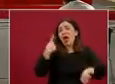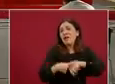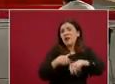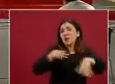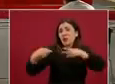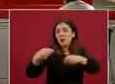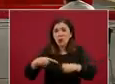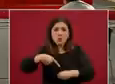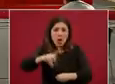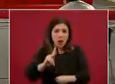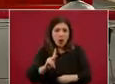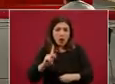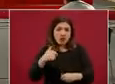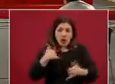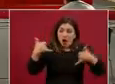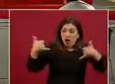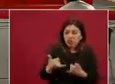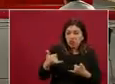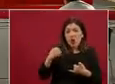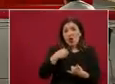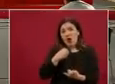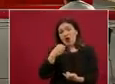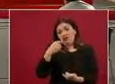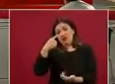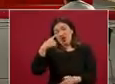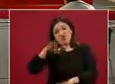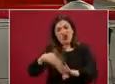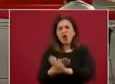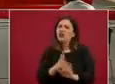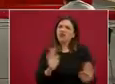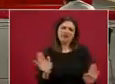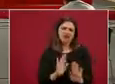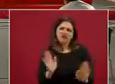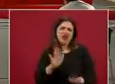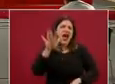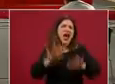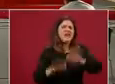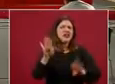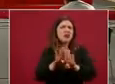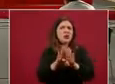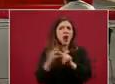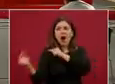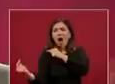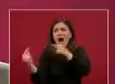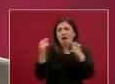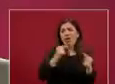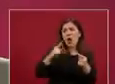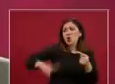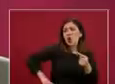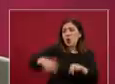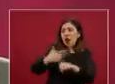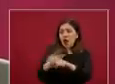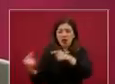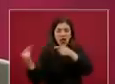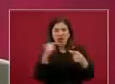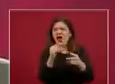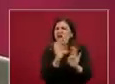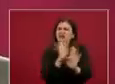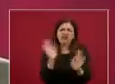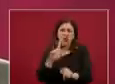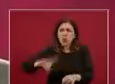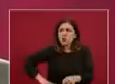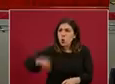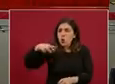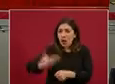hay ninguna contraposición, eso sí quisiera declararlo. A veces aparecen noticias como que se pelean un gobernante estatal, de ninguna manera. El